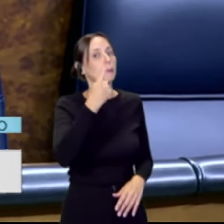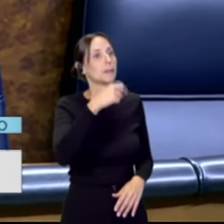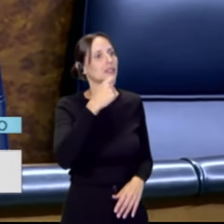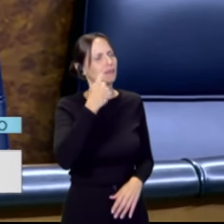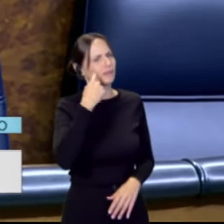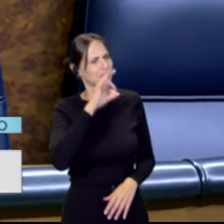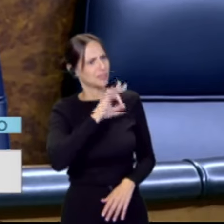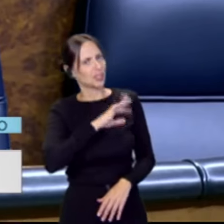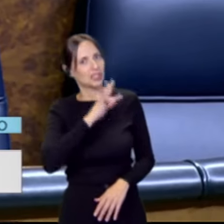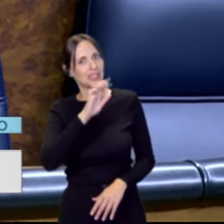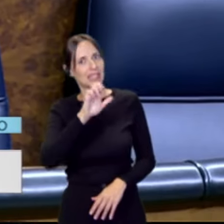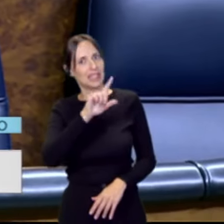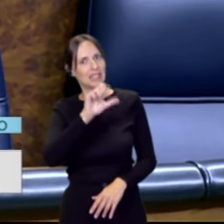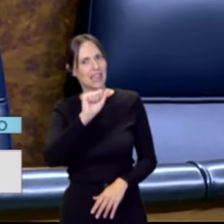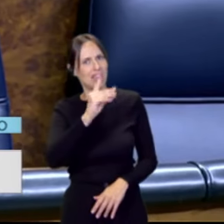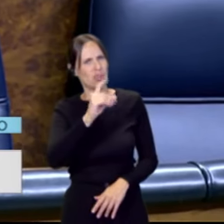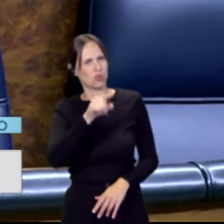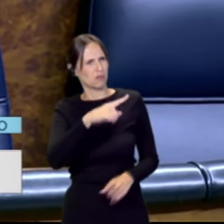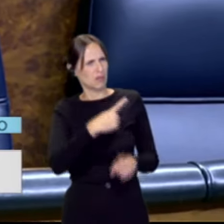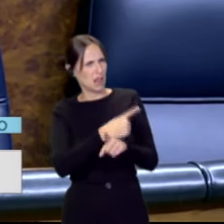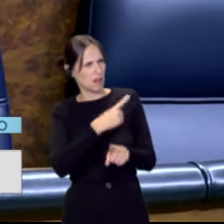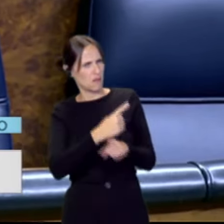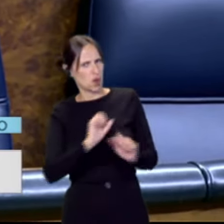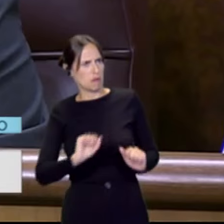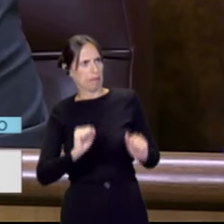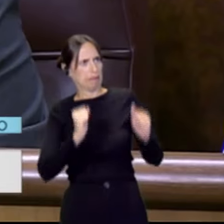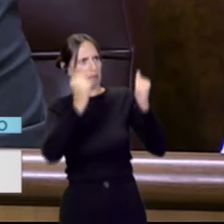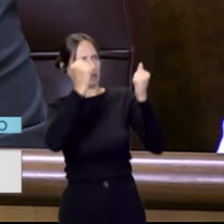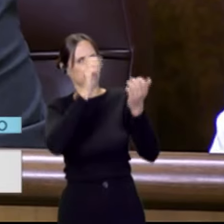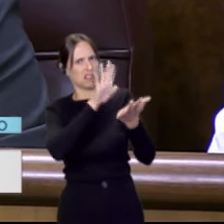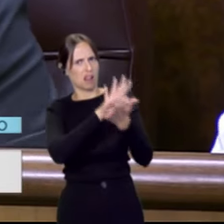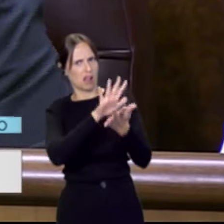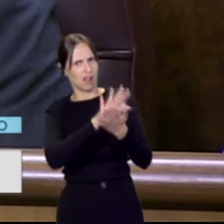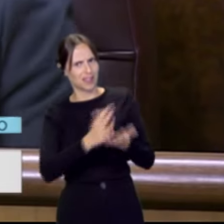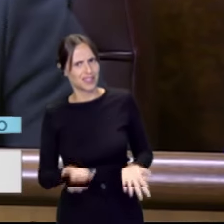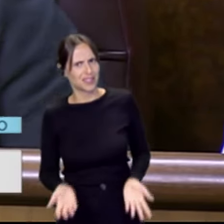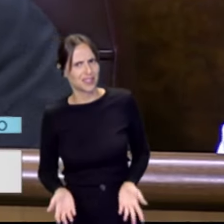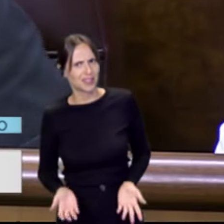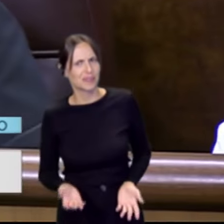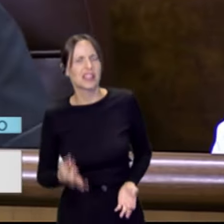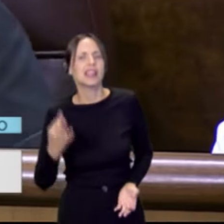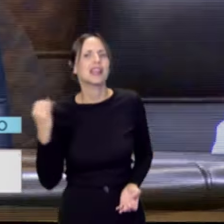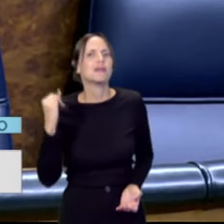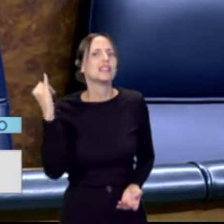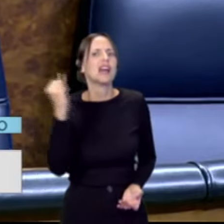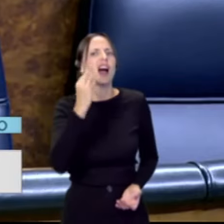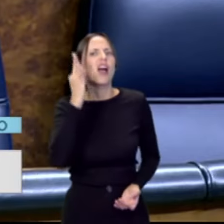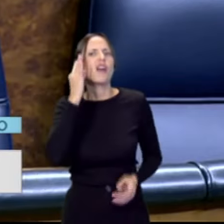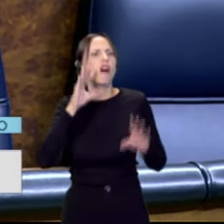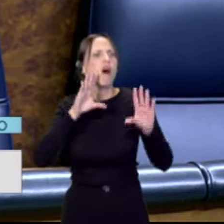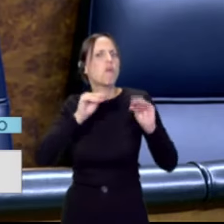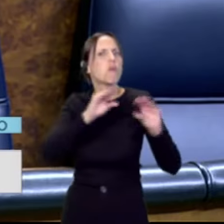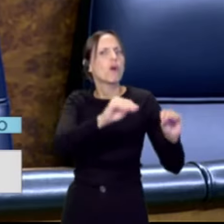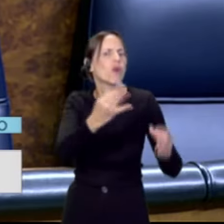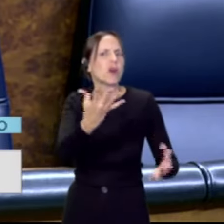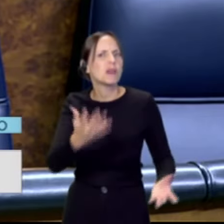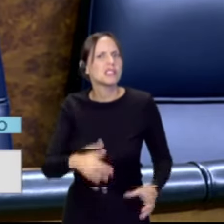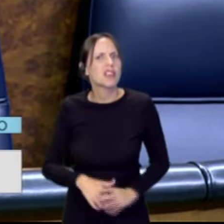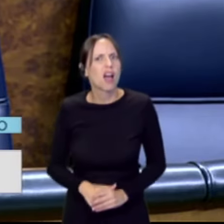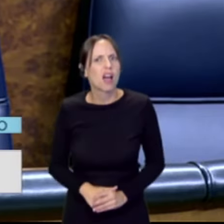revolucionado. Tranquilícese. ¿Acaso la jefa les come la tostada? ¿Esa jefa,